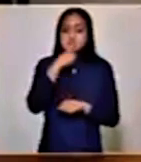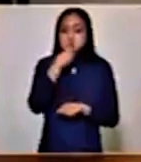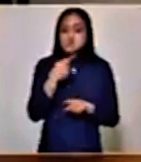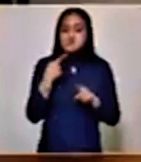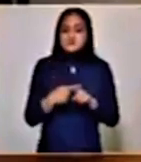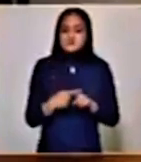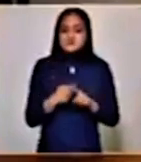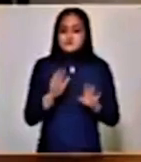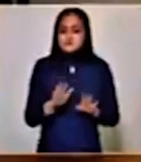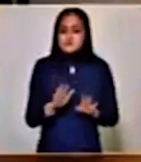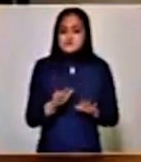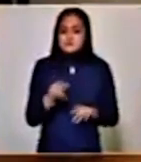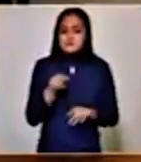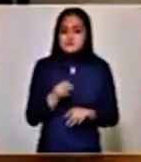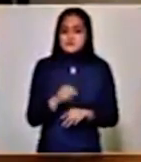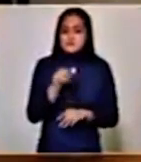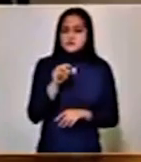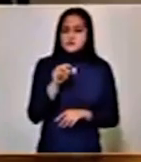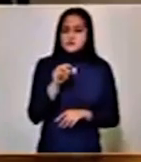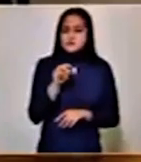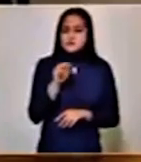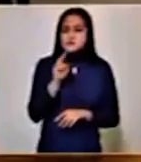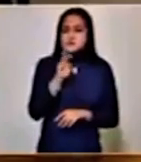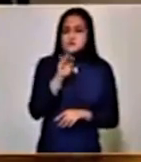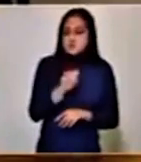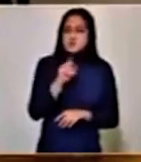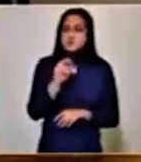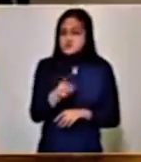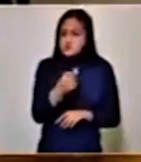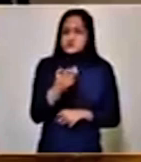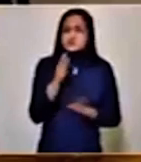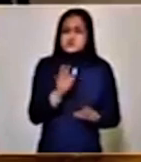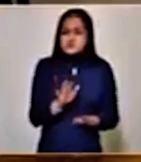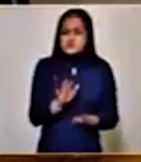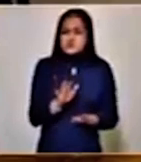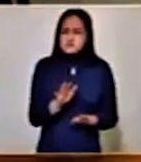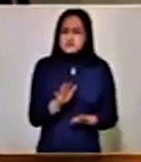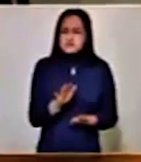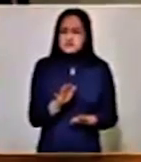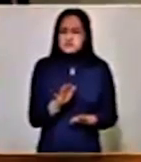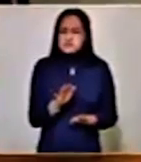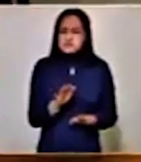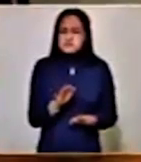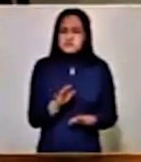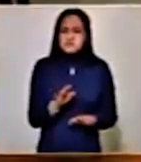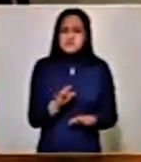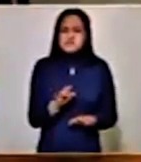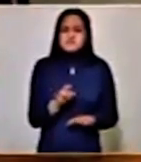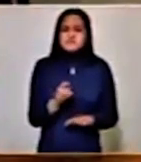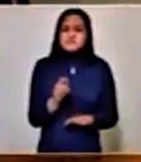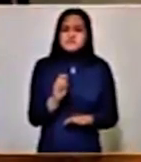no es precisamente unidad de inteligencia financiera este es una